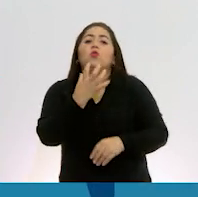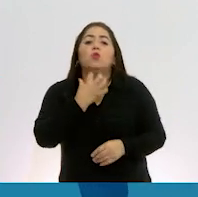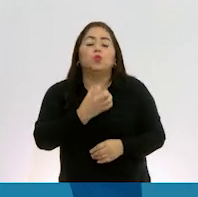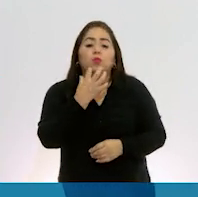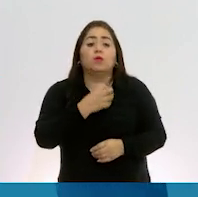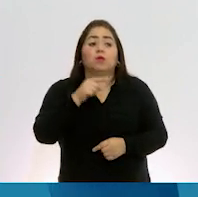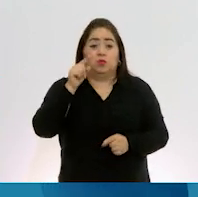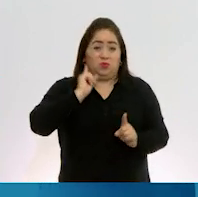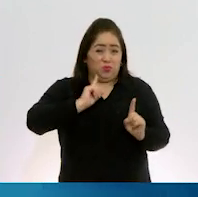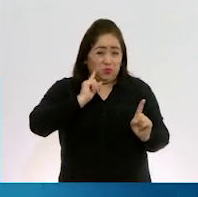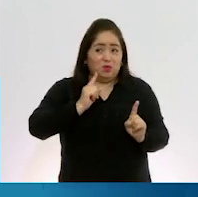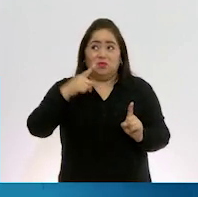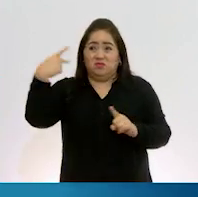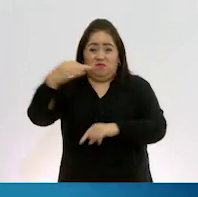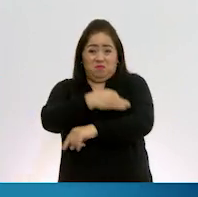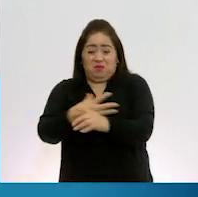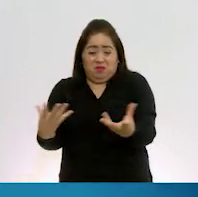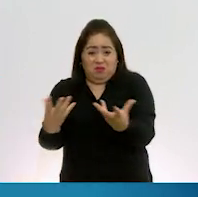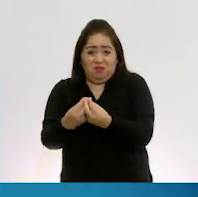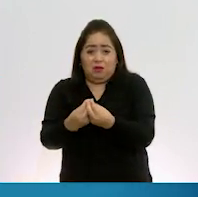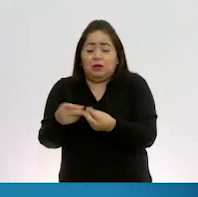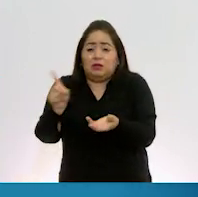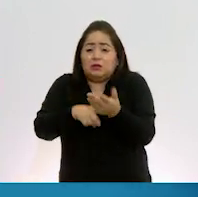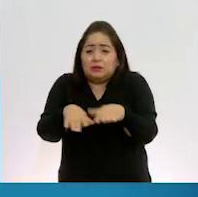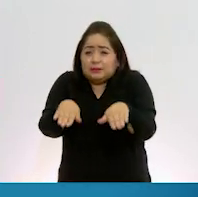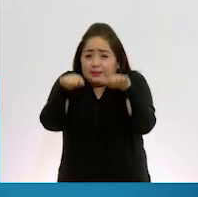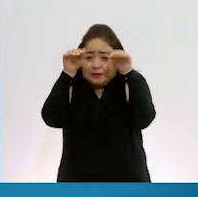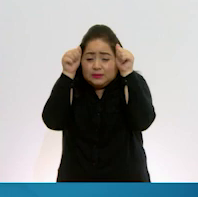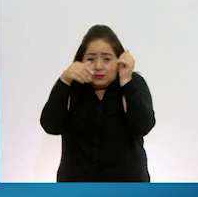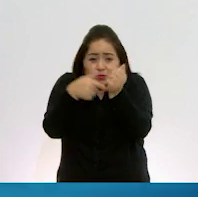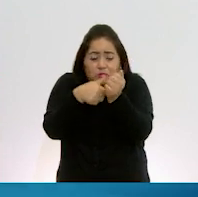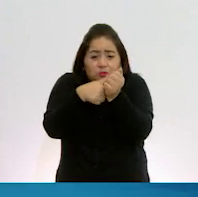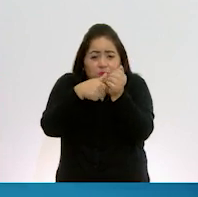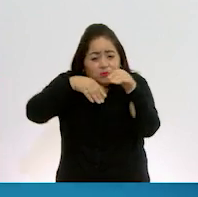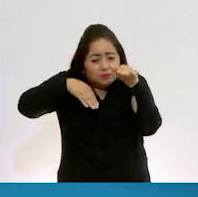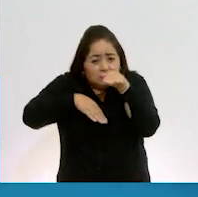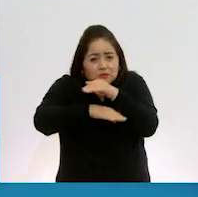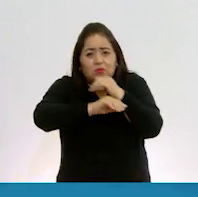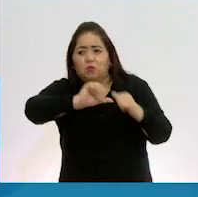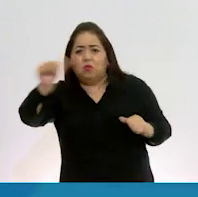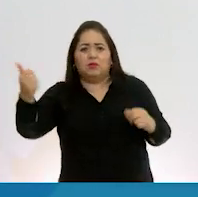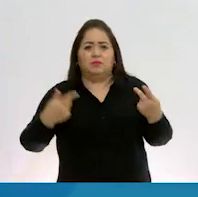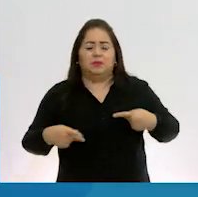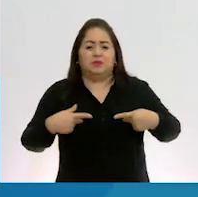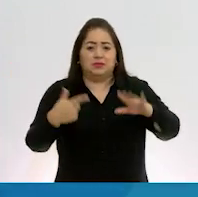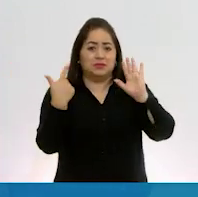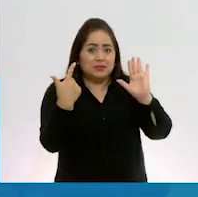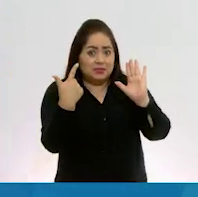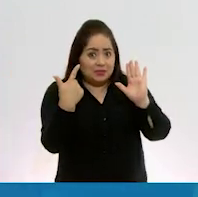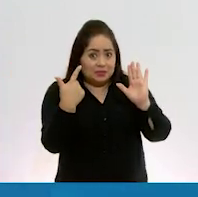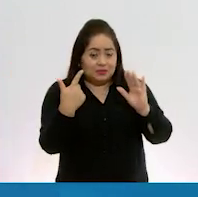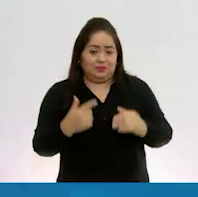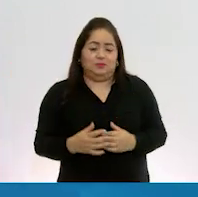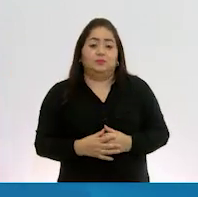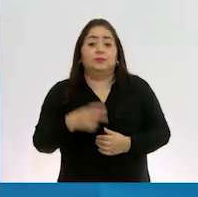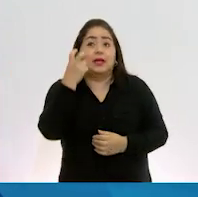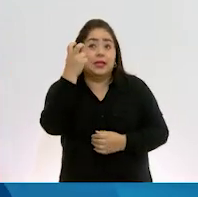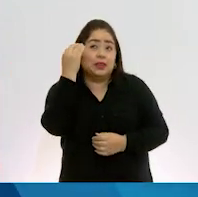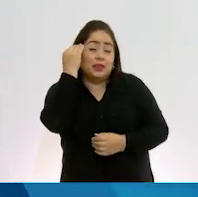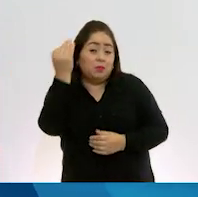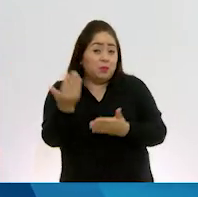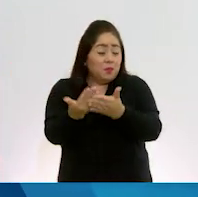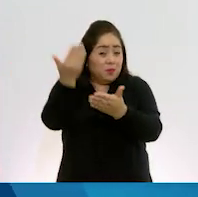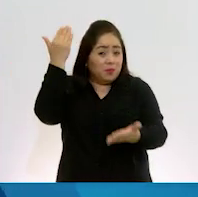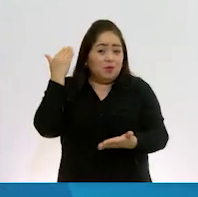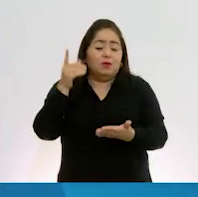Ella, junto con su familia, tuvieron que esconderse en un pequeño espacio junto con otras 7 personas. En aquel